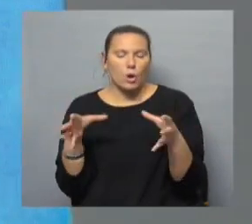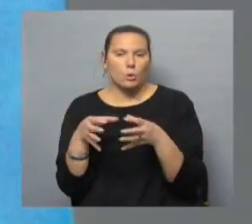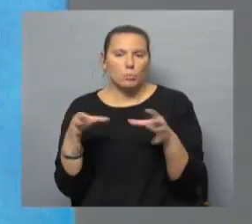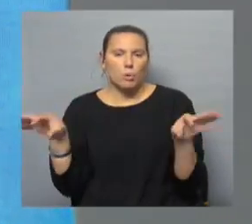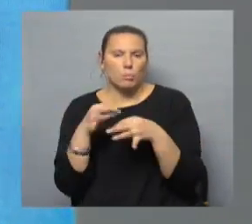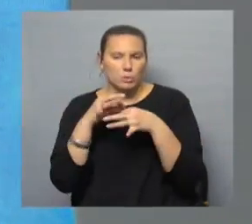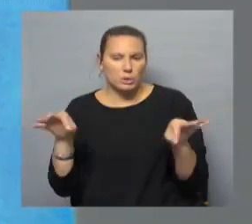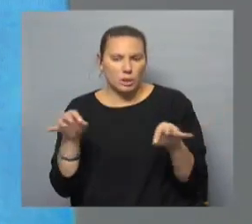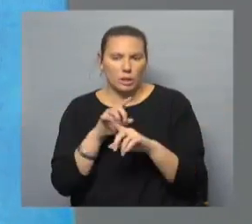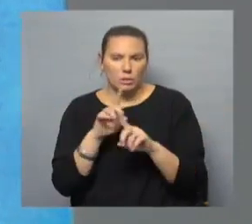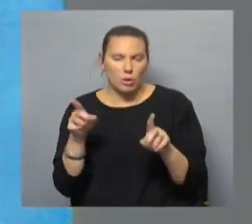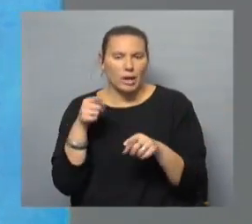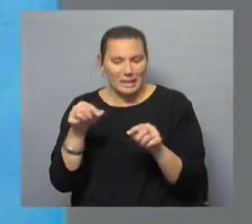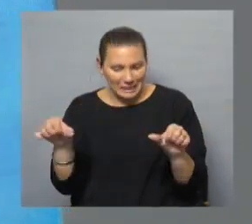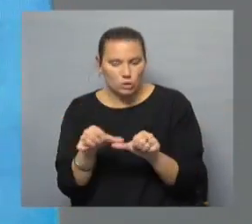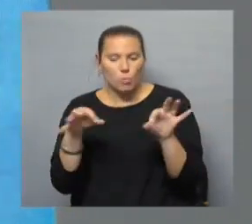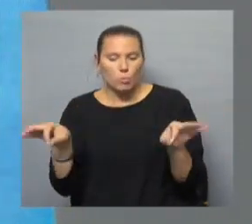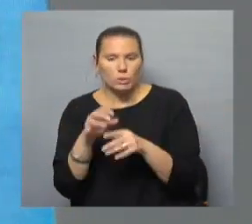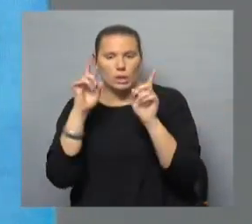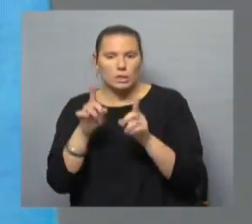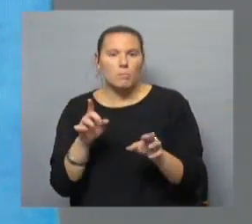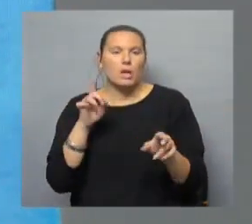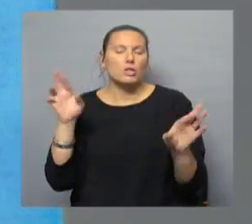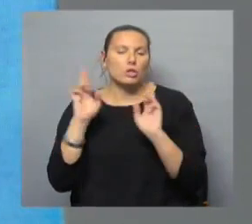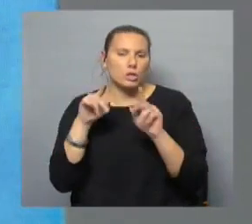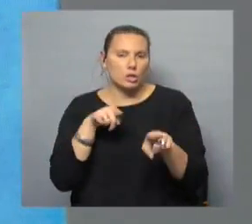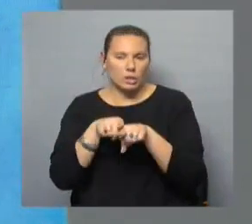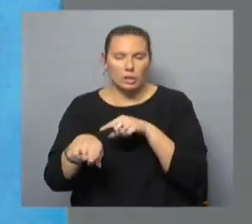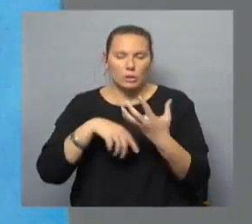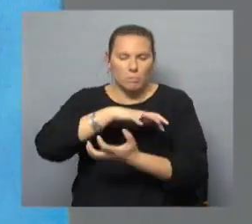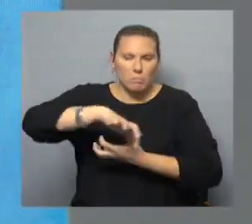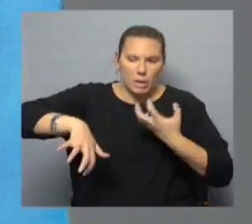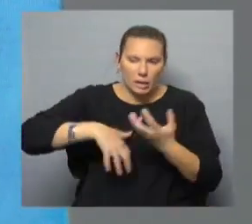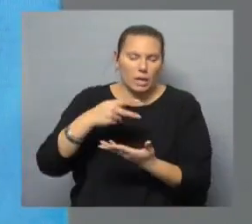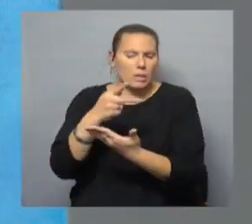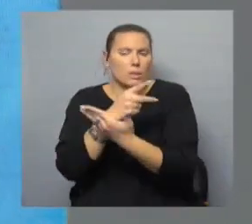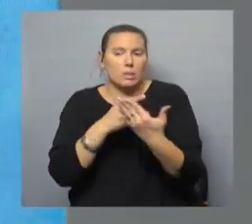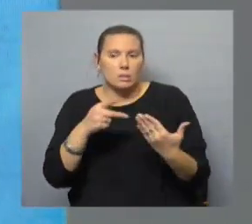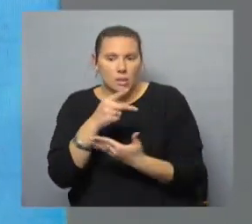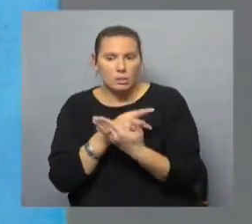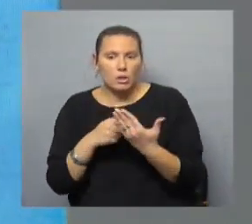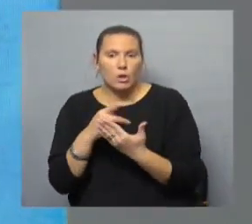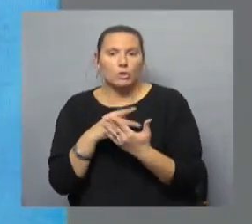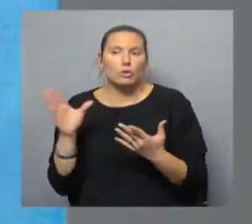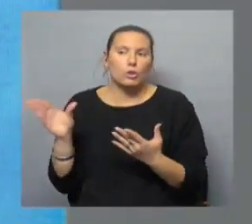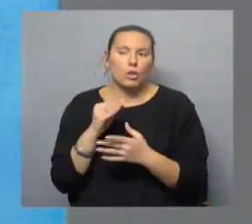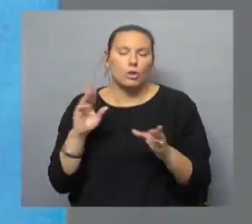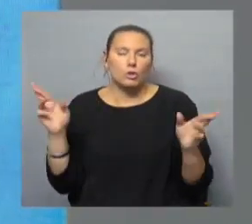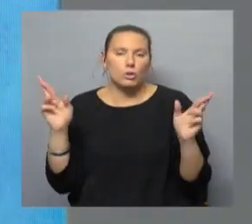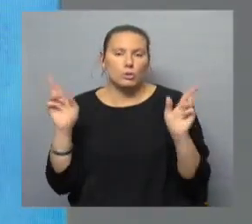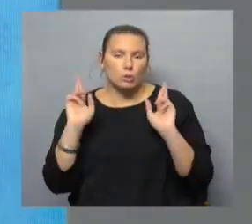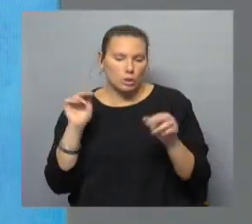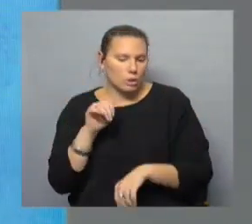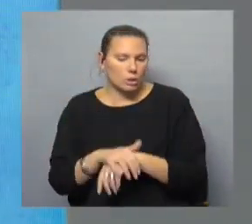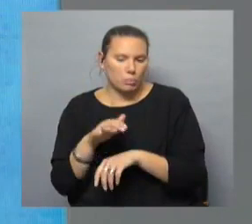en música, pero él hizo la música, pero también hizo el sonido directo, hizo la mezcla, hizo el diseño, es decir, tomó todo el sonido como responsabilidad